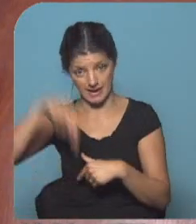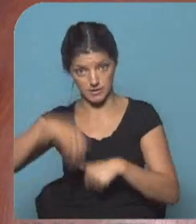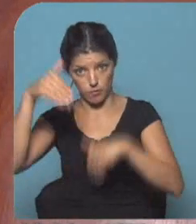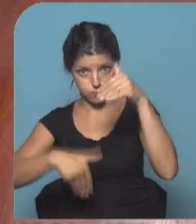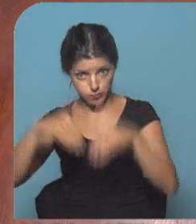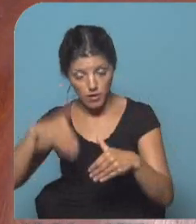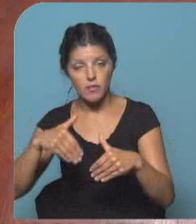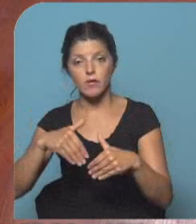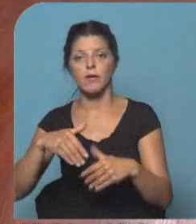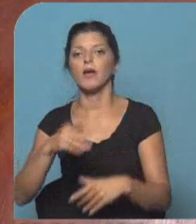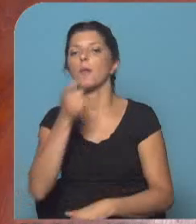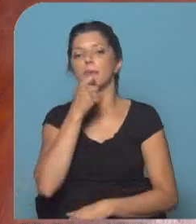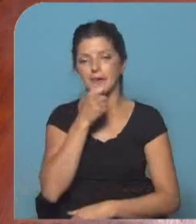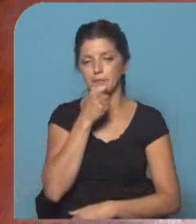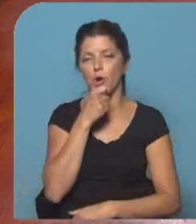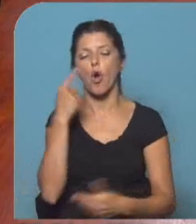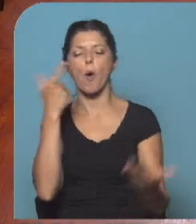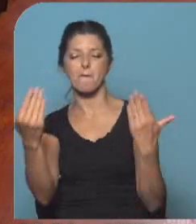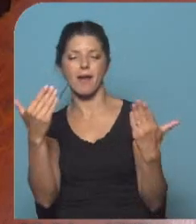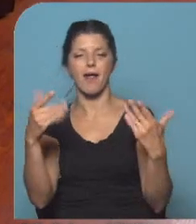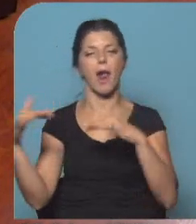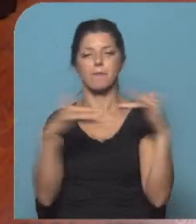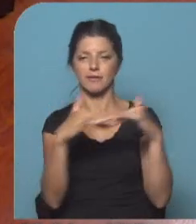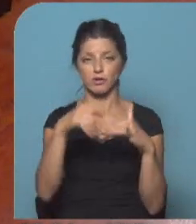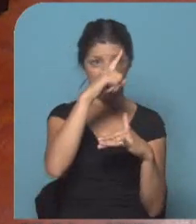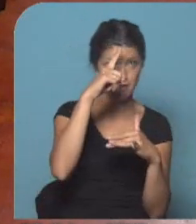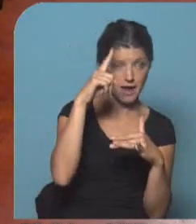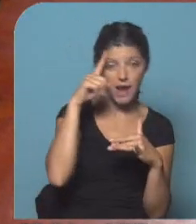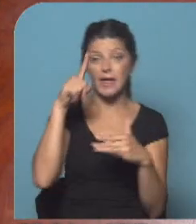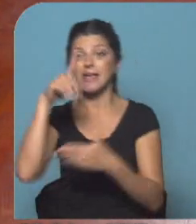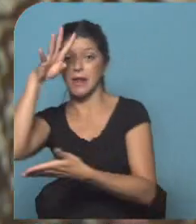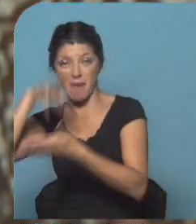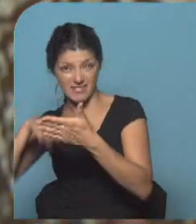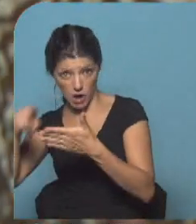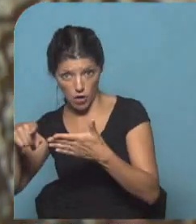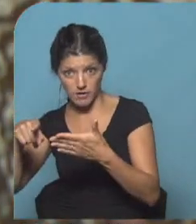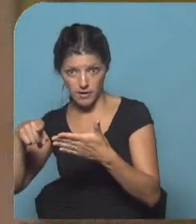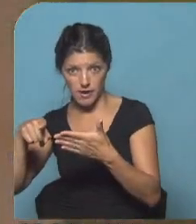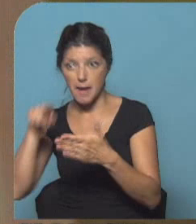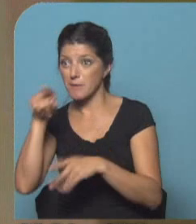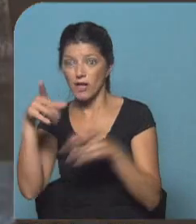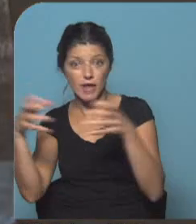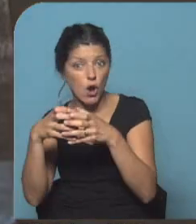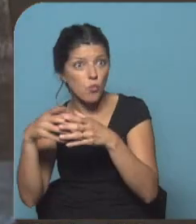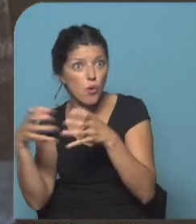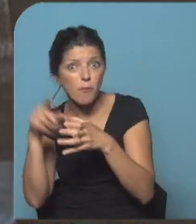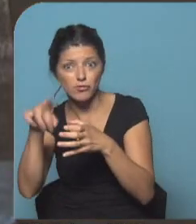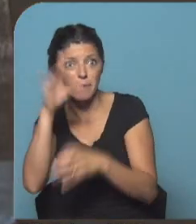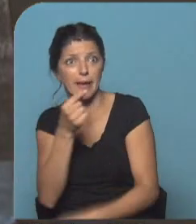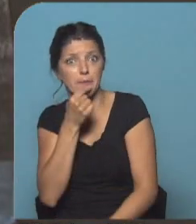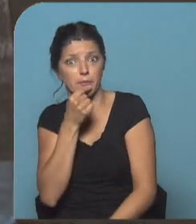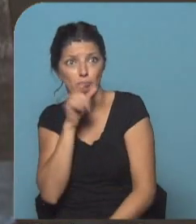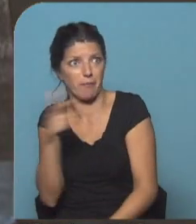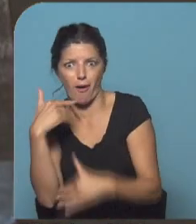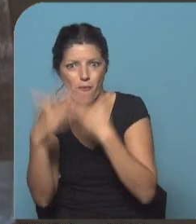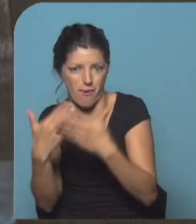especie de final entre el Real Madrid y el Barcelona, y ellos fueron con el árbitro. No encontraron un lugar. Entonces, me parece que